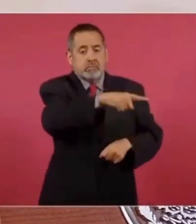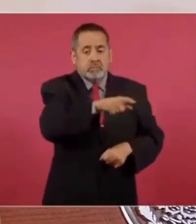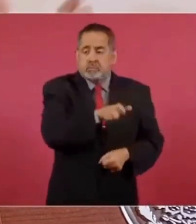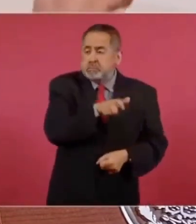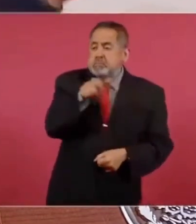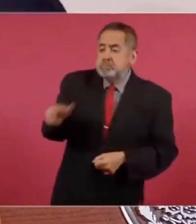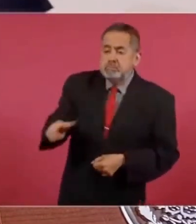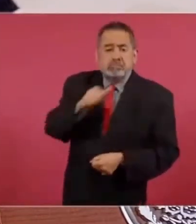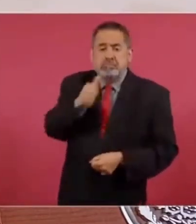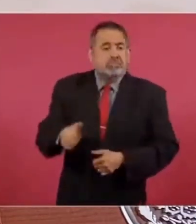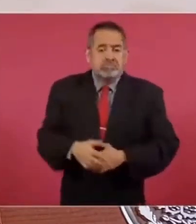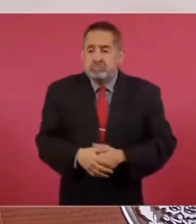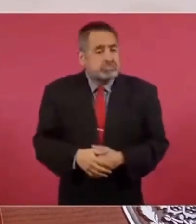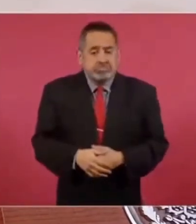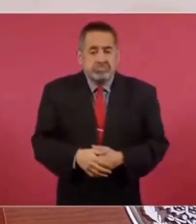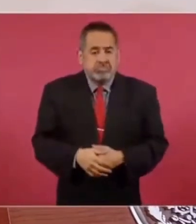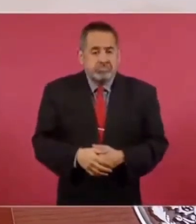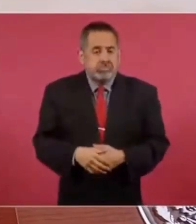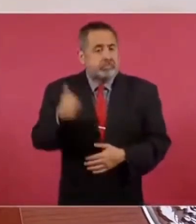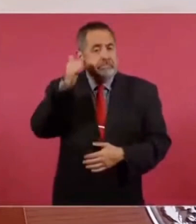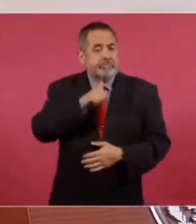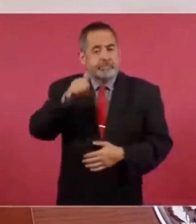O sea, se recibía más dinero